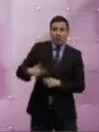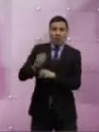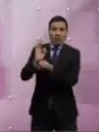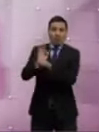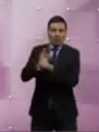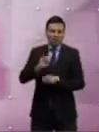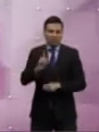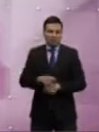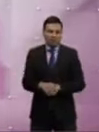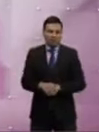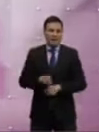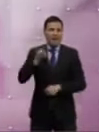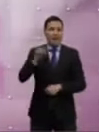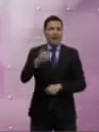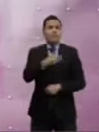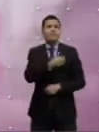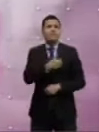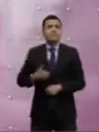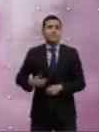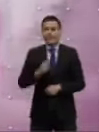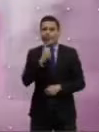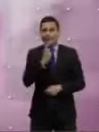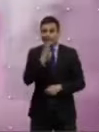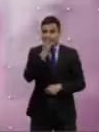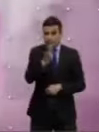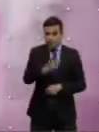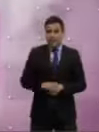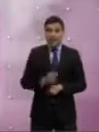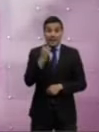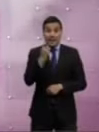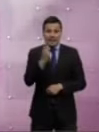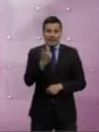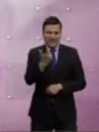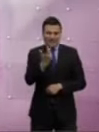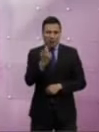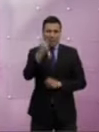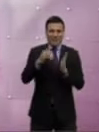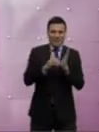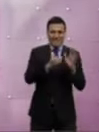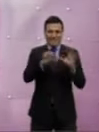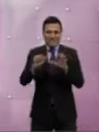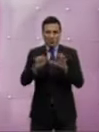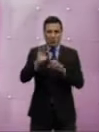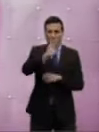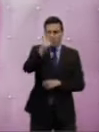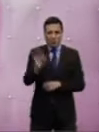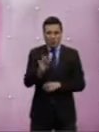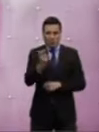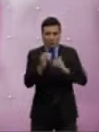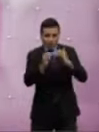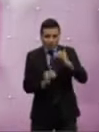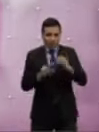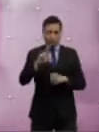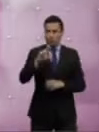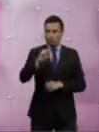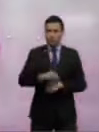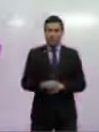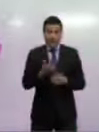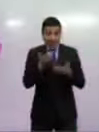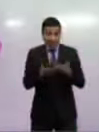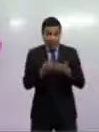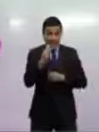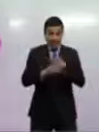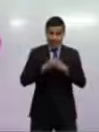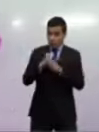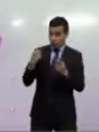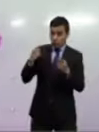claro. No más devaluaciones de 1,600% en la que nos tenían los prianistas. Hoy, a más de tres años,